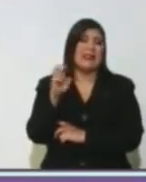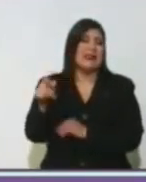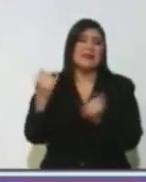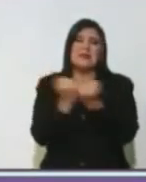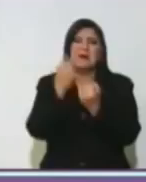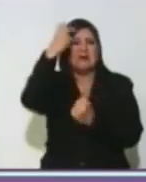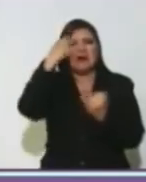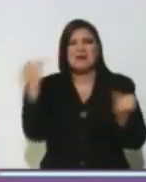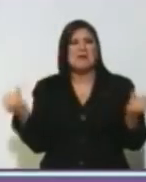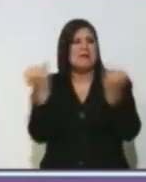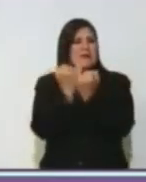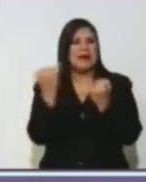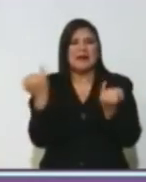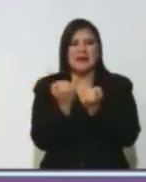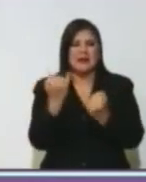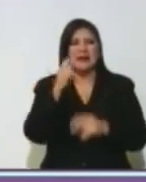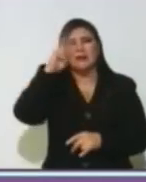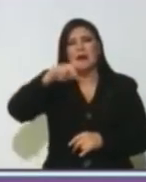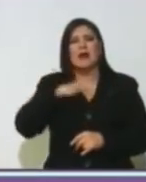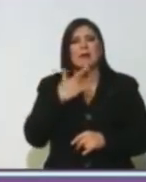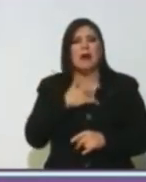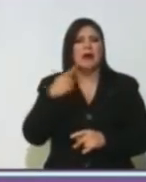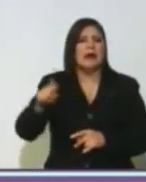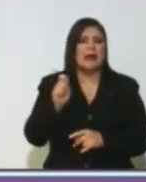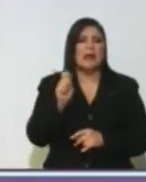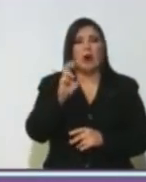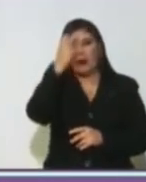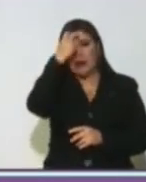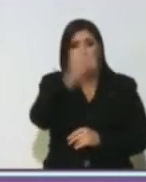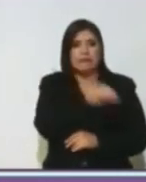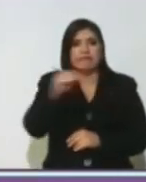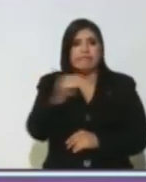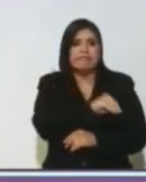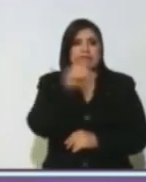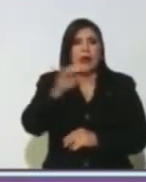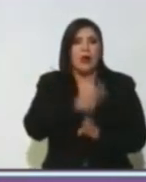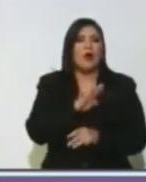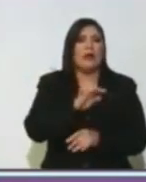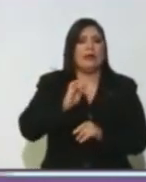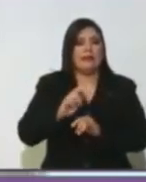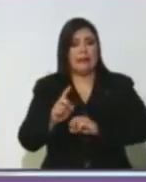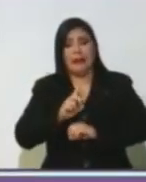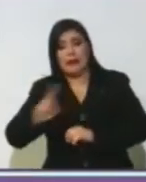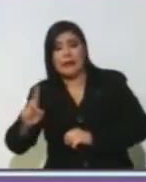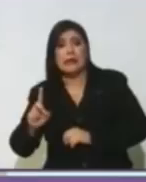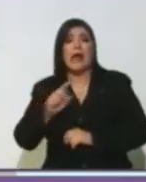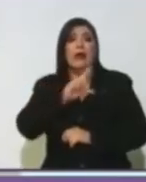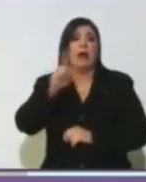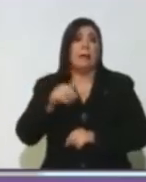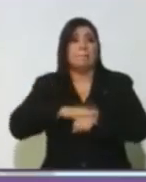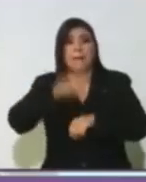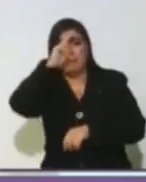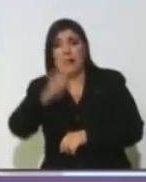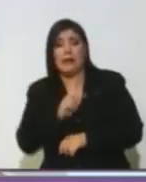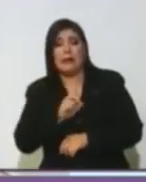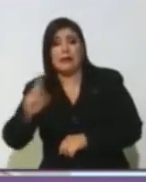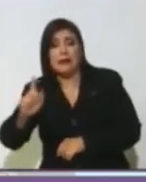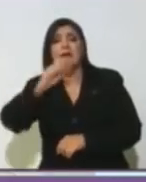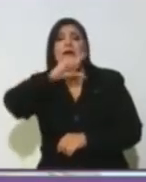blanca del norte y de las lomas un chapulín de la derecha la ultraderecha y del calderonismo alpinismo